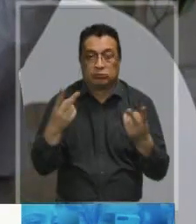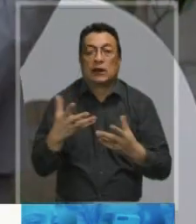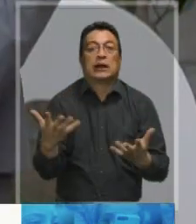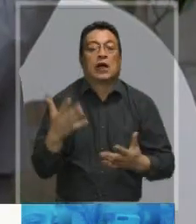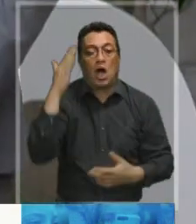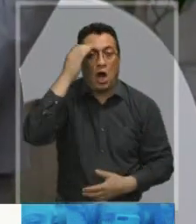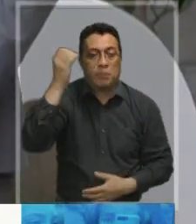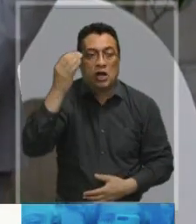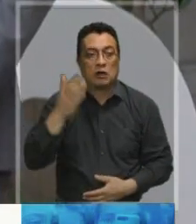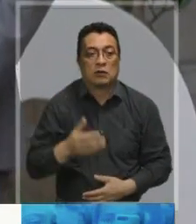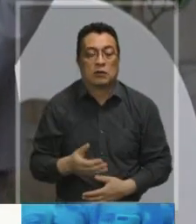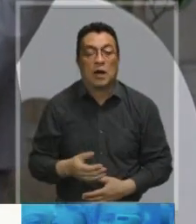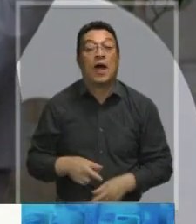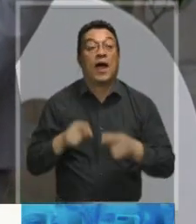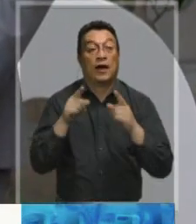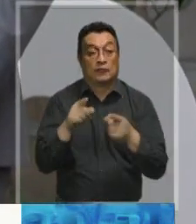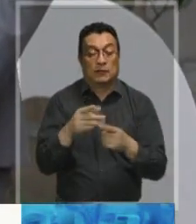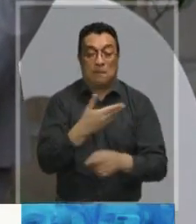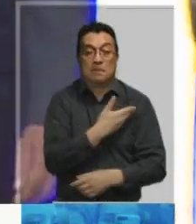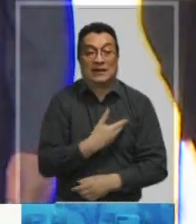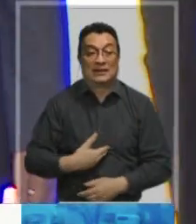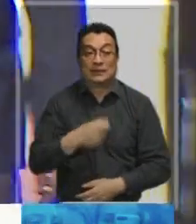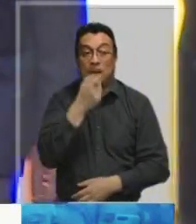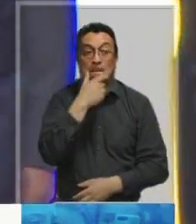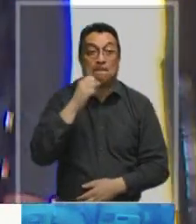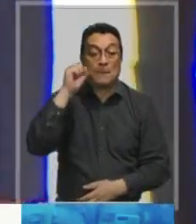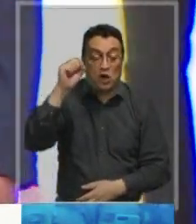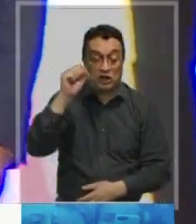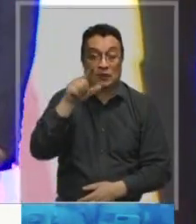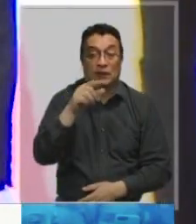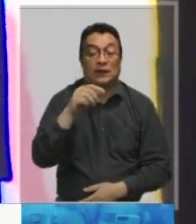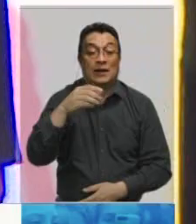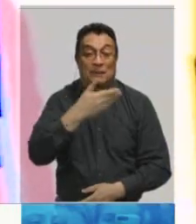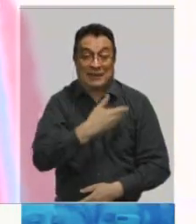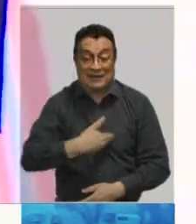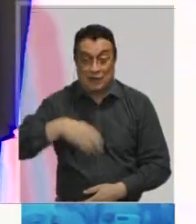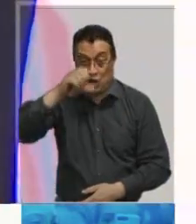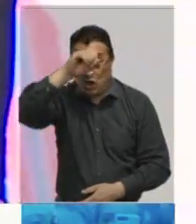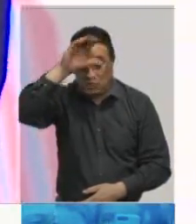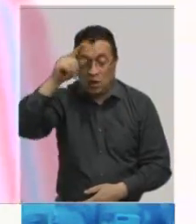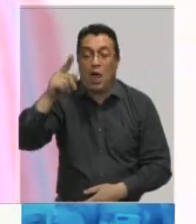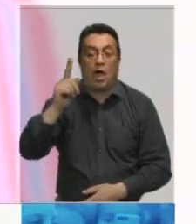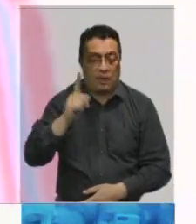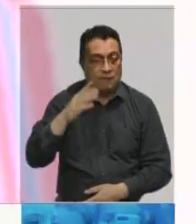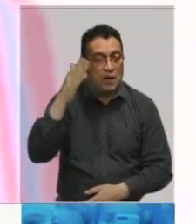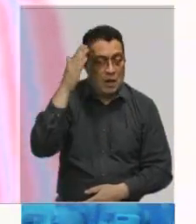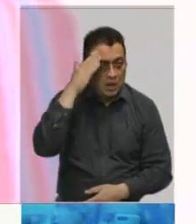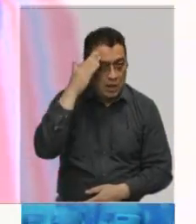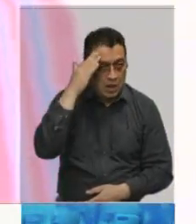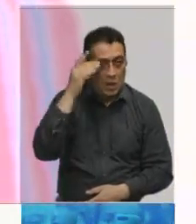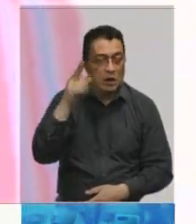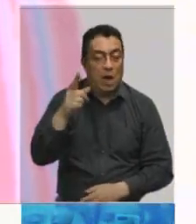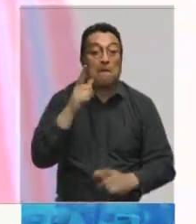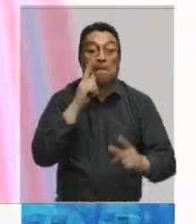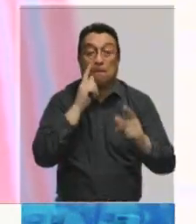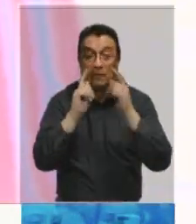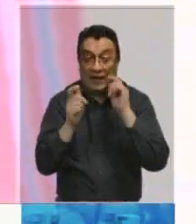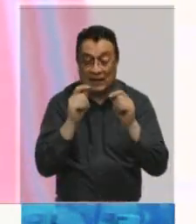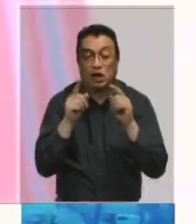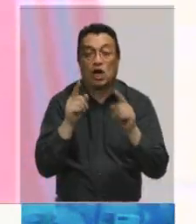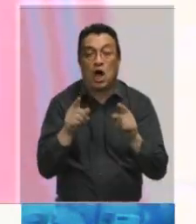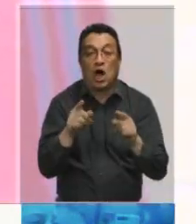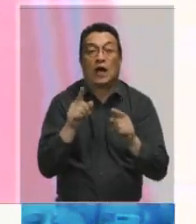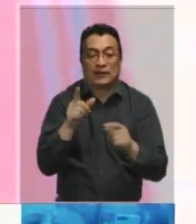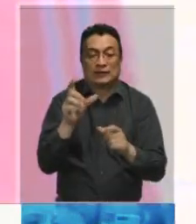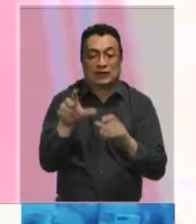La visita de Petro, la declaración del presidente Boric, también hablan de una cosa que hay que tener en cuenta. Y es el peligro que representa